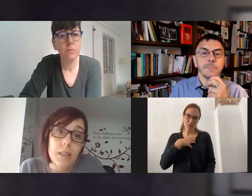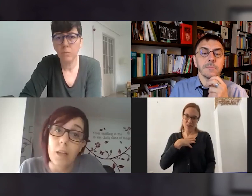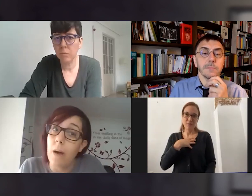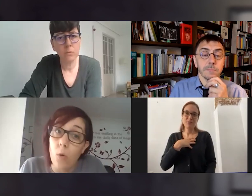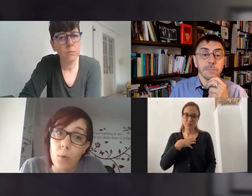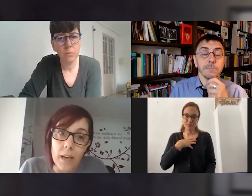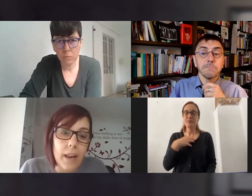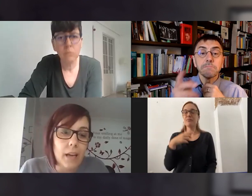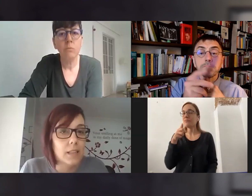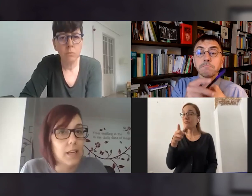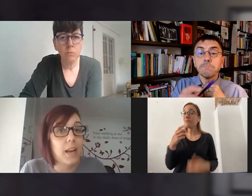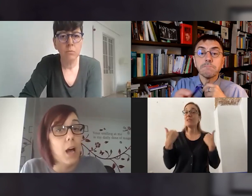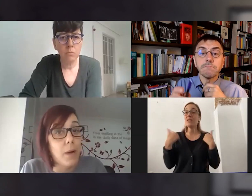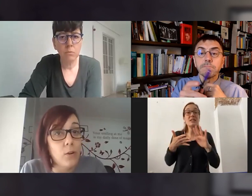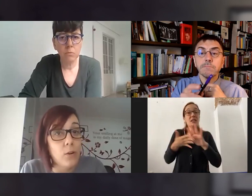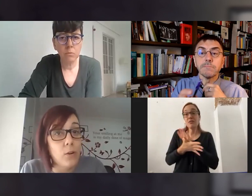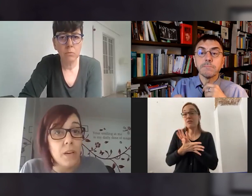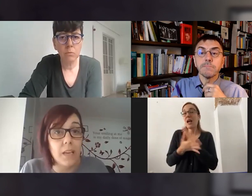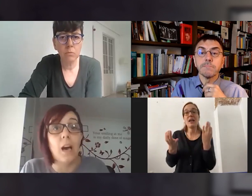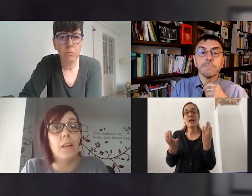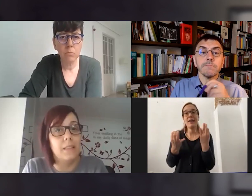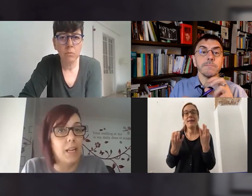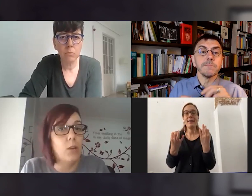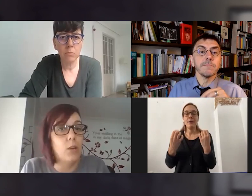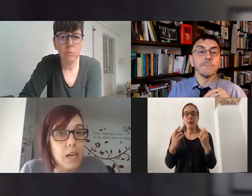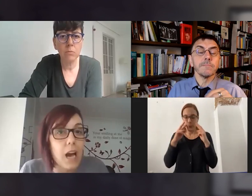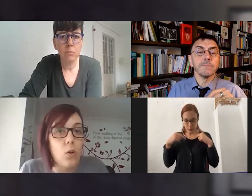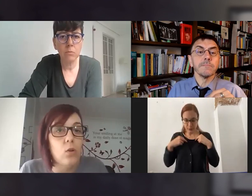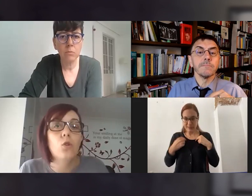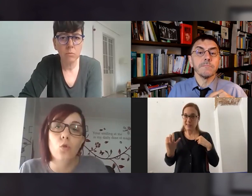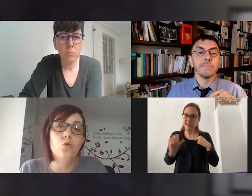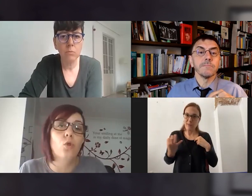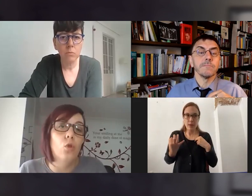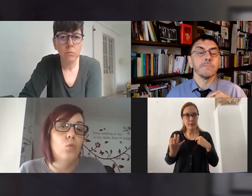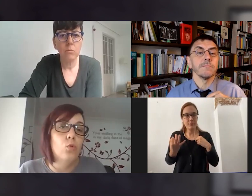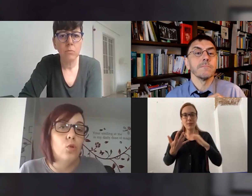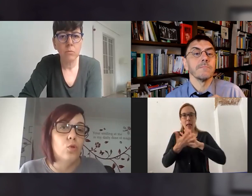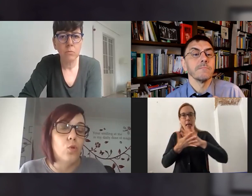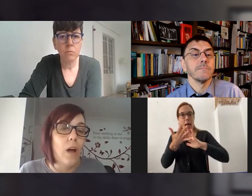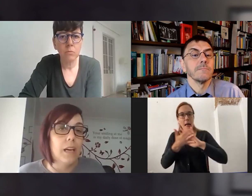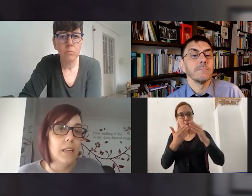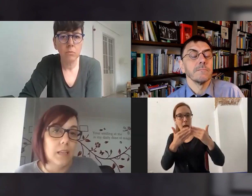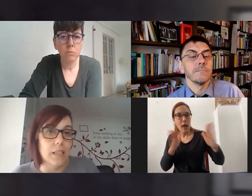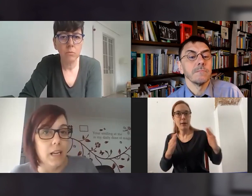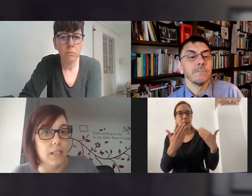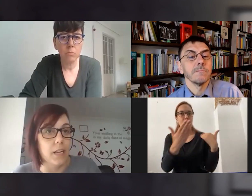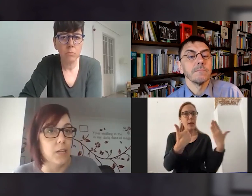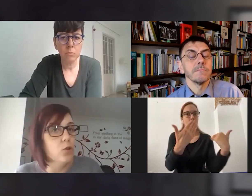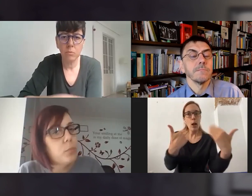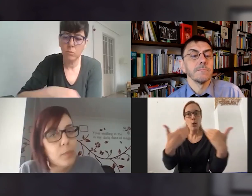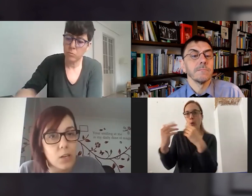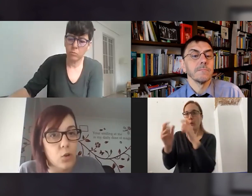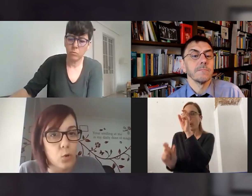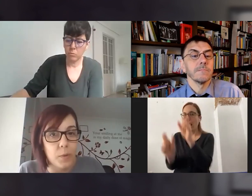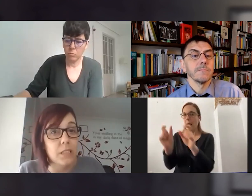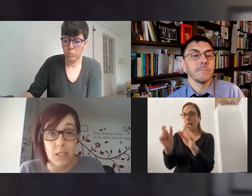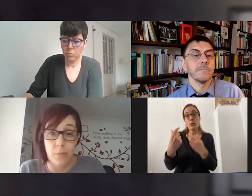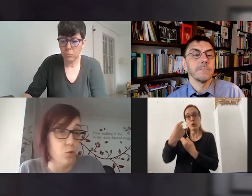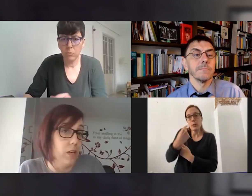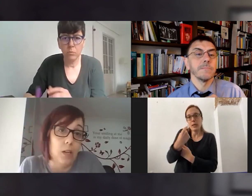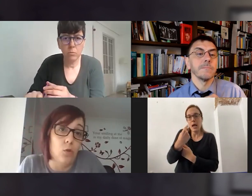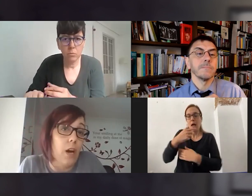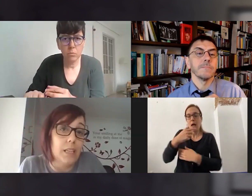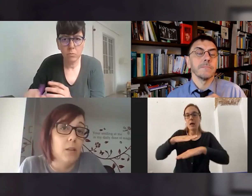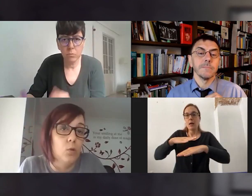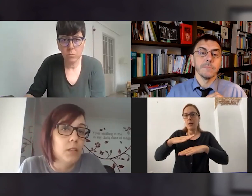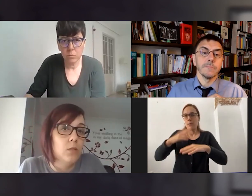ya te va a obligar a tender la mano y a tener un diálogo con todo el mundo y con toda la gente que está en el territorio, piense como piense, pero